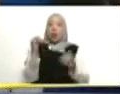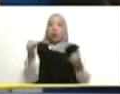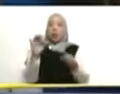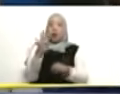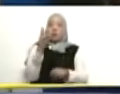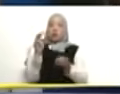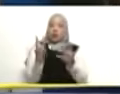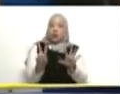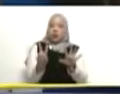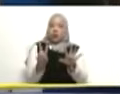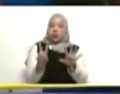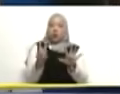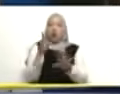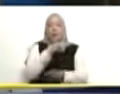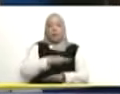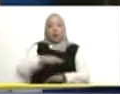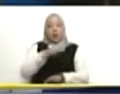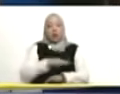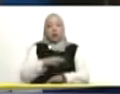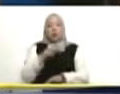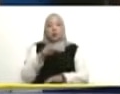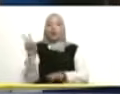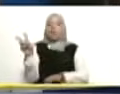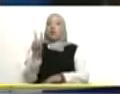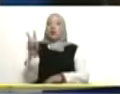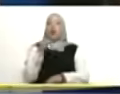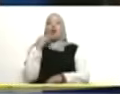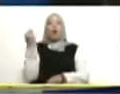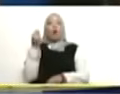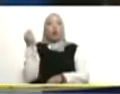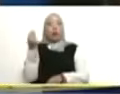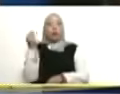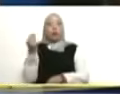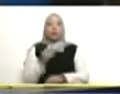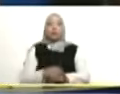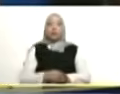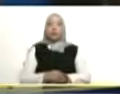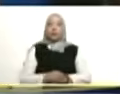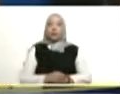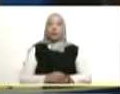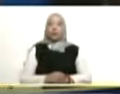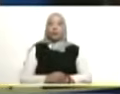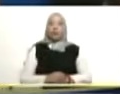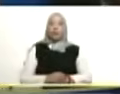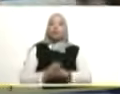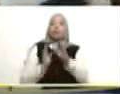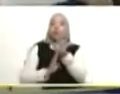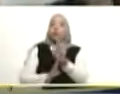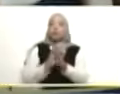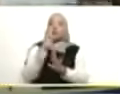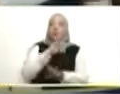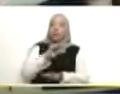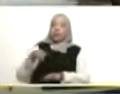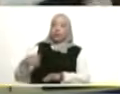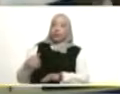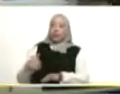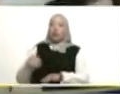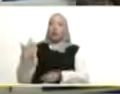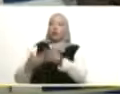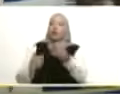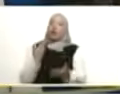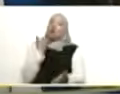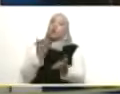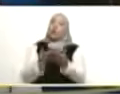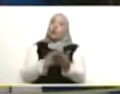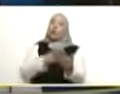siete vértices de la gran misión Venezuela Joven. Vamos a crecer. Estrategias para